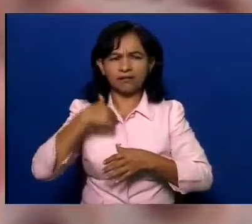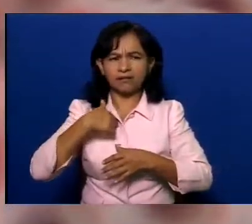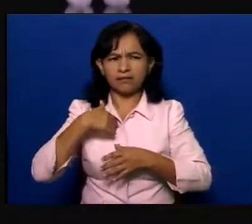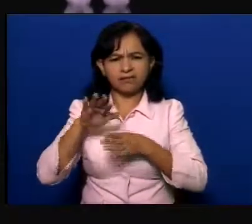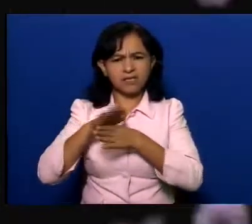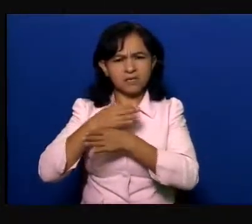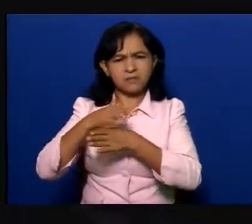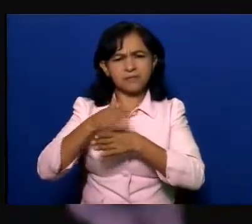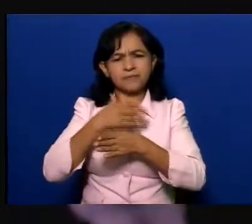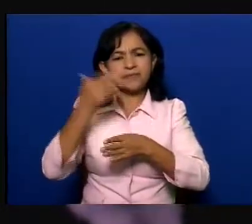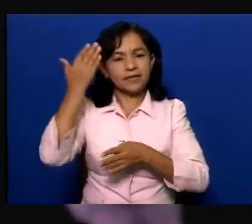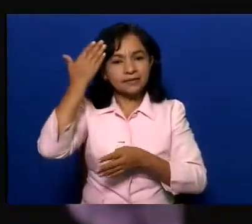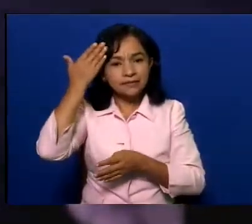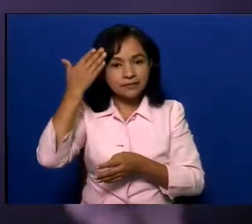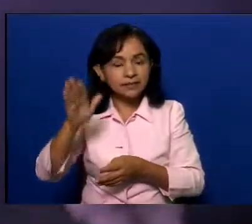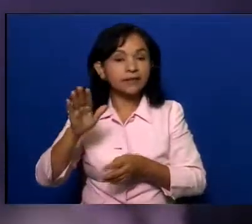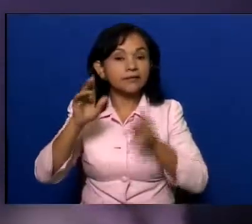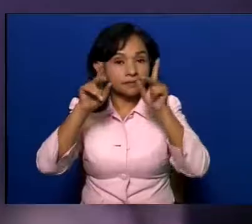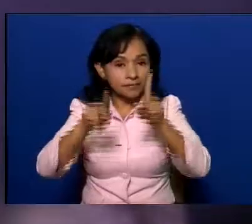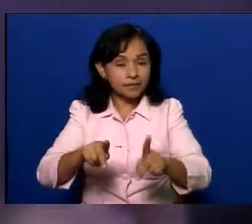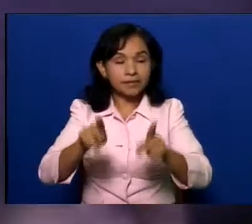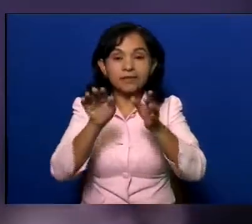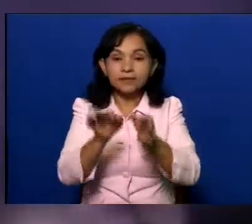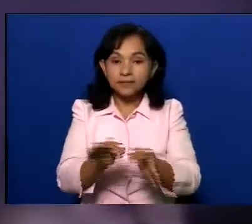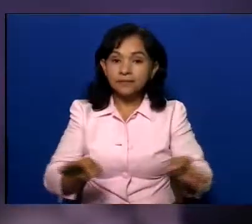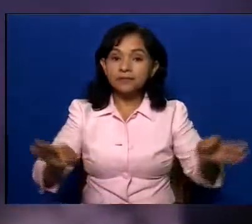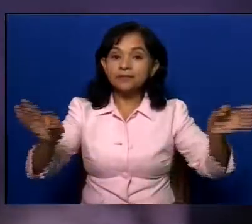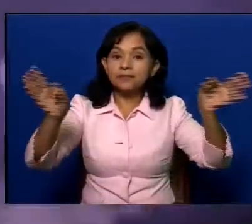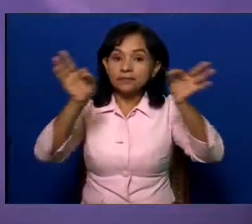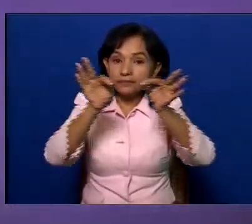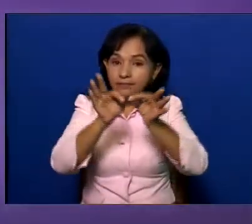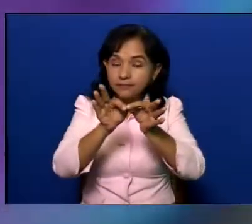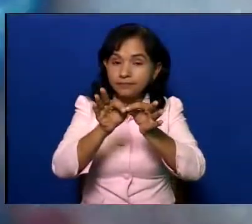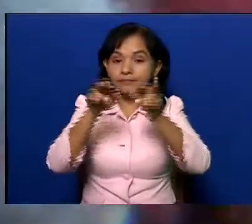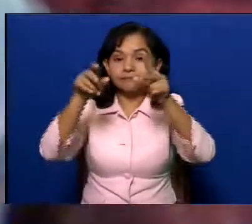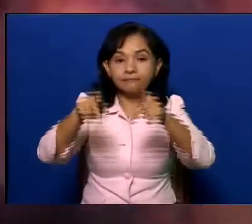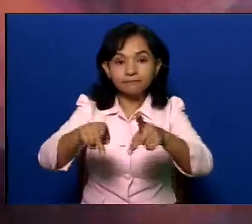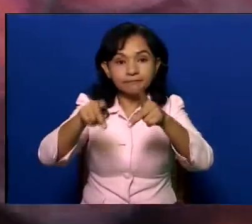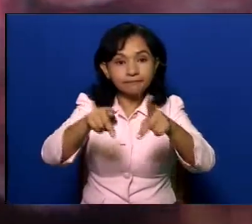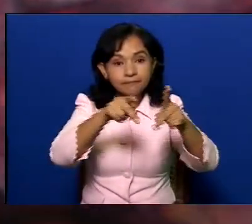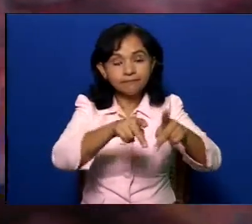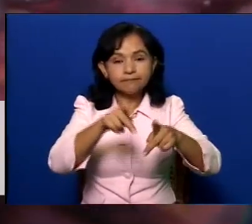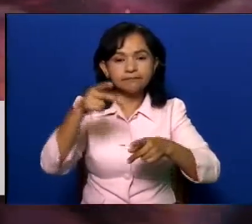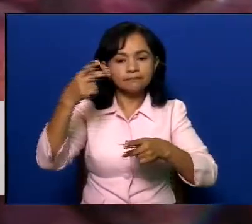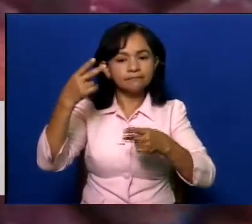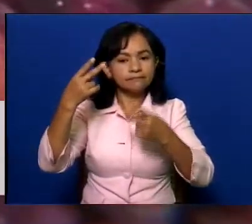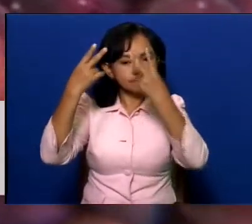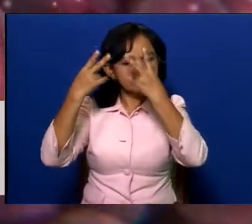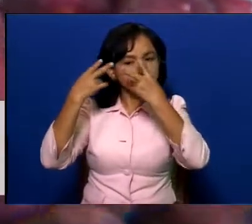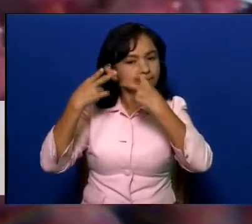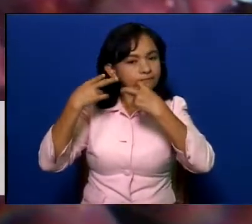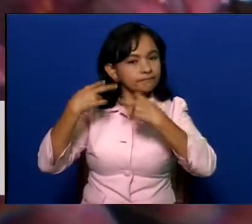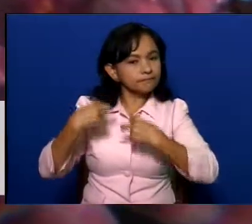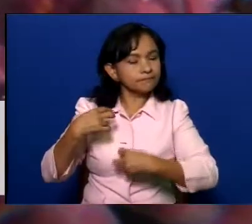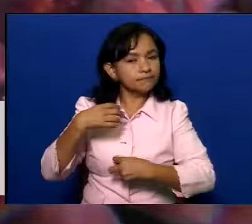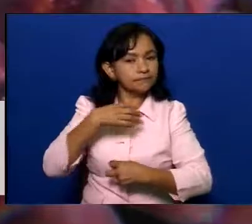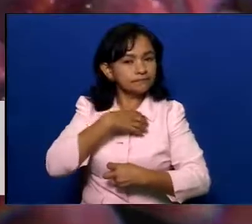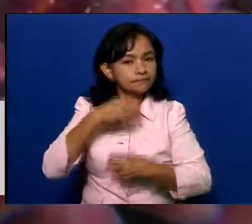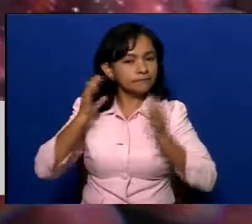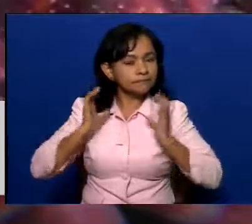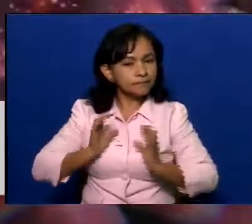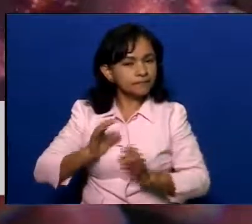bien. Y eso es quizás una cosa importante para que la persona identifique con bastante precocidad o